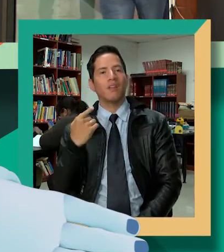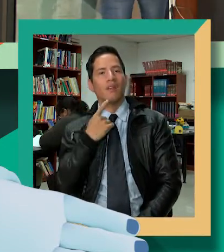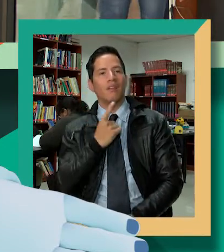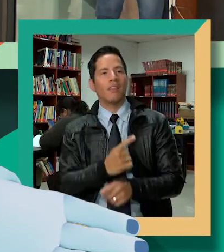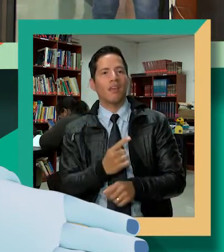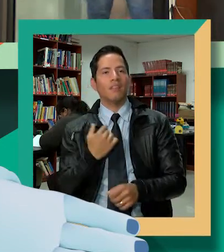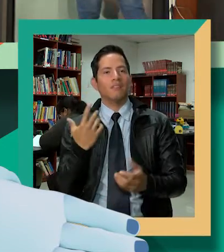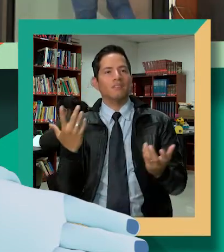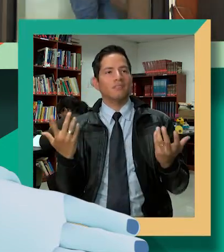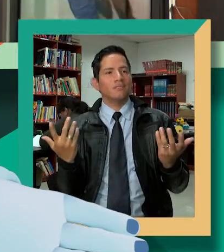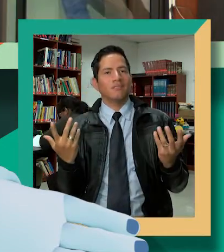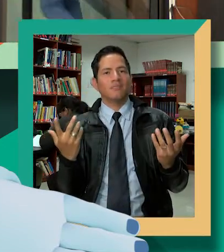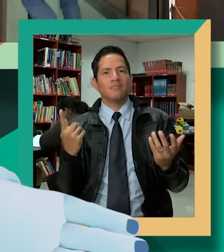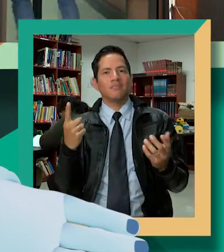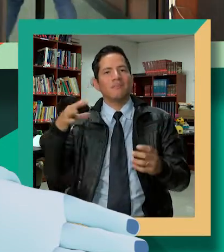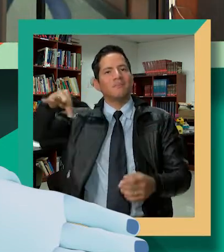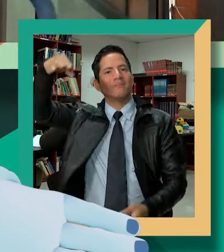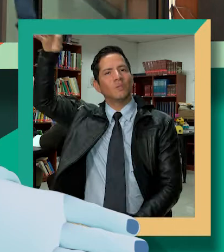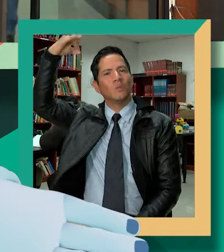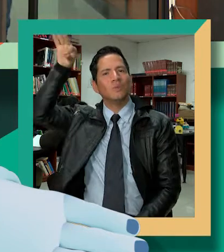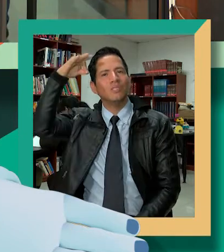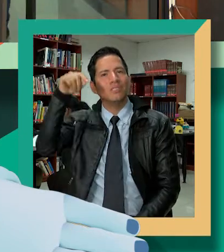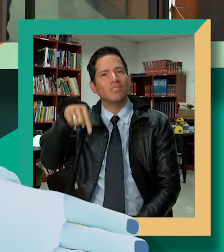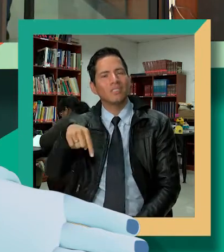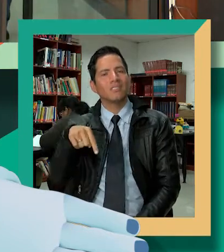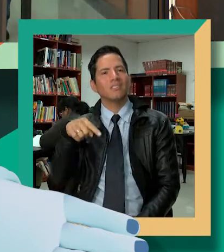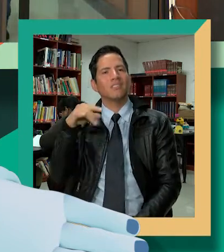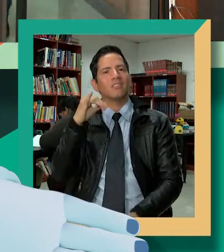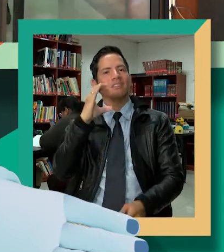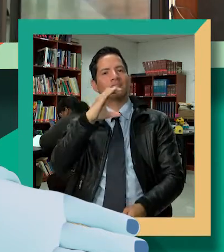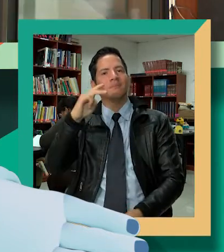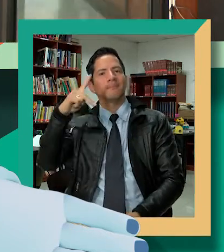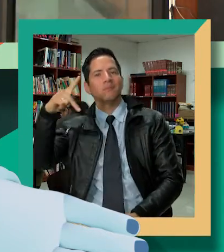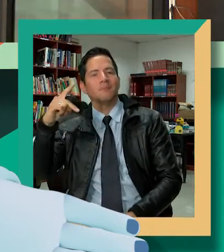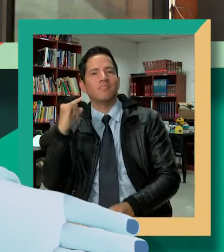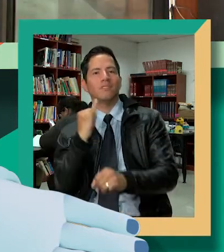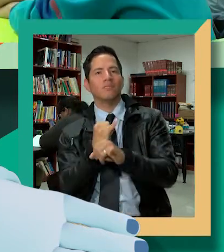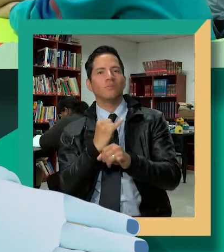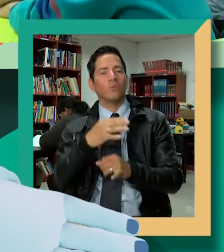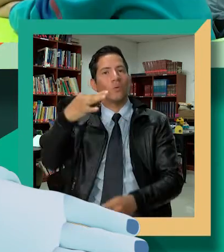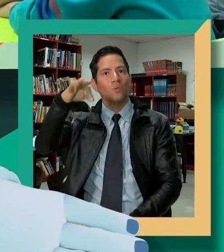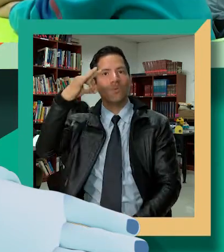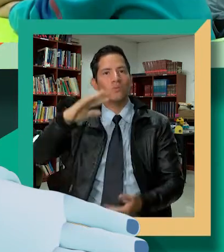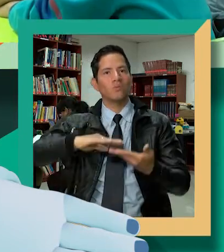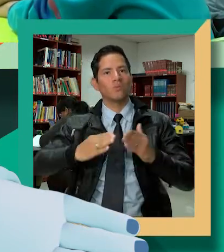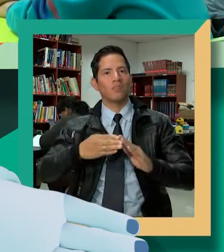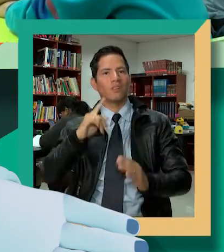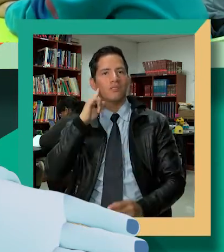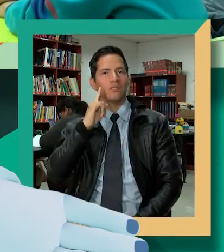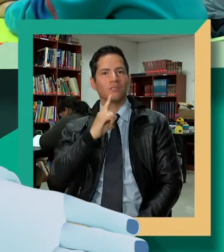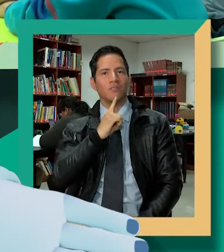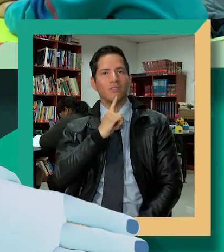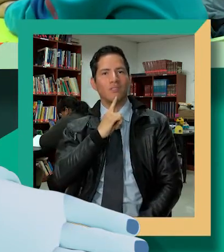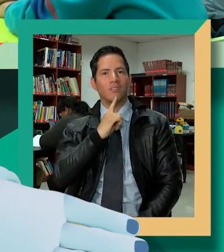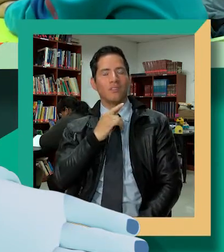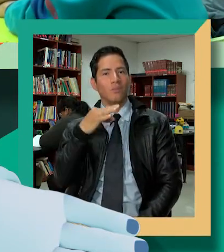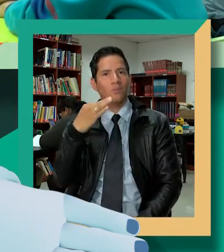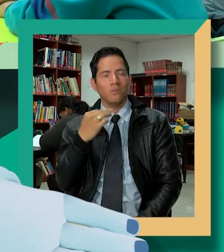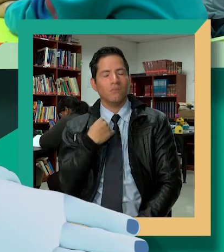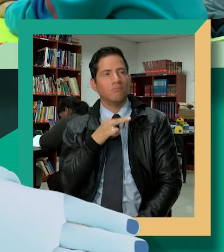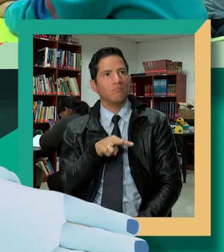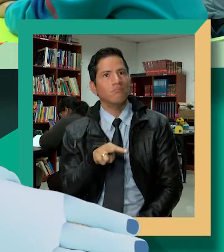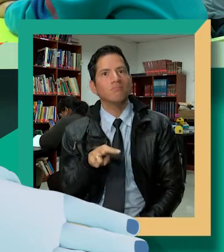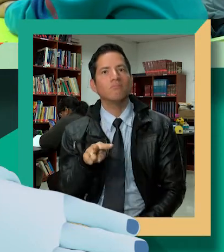modalidad tan inclusiva de aprendizaje en el Instituto Superior del Consejo Provincial de Pichincha. Creo que es el único instituto